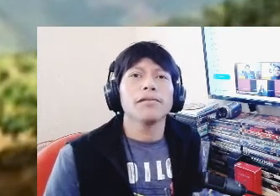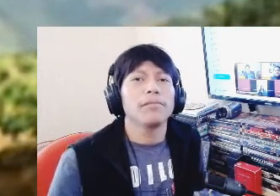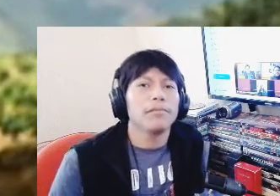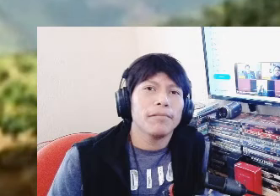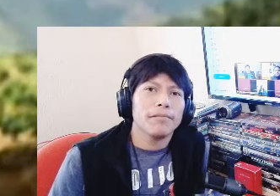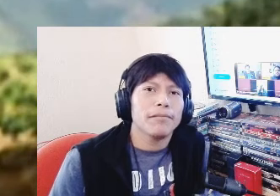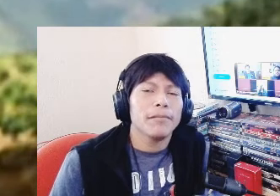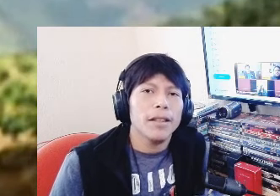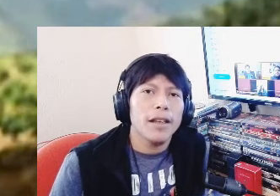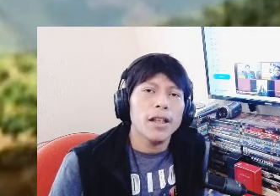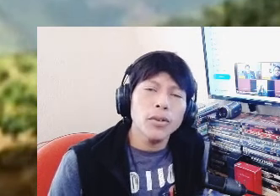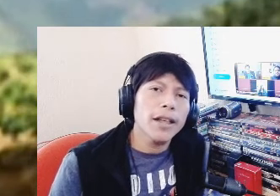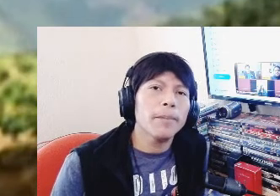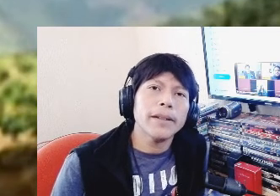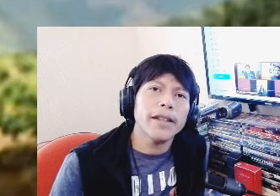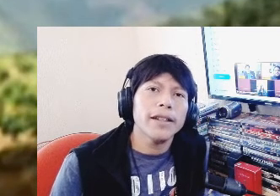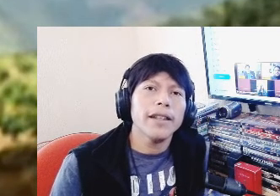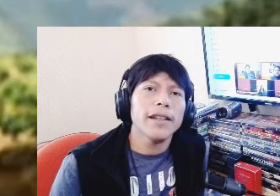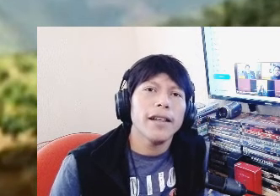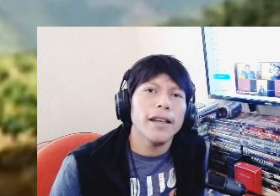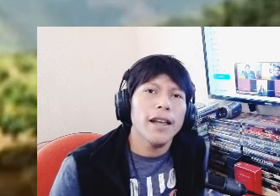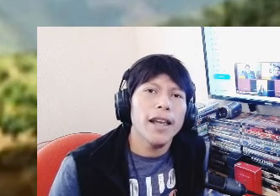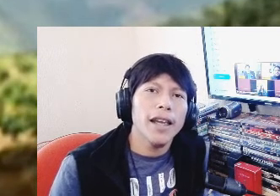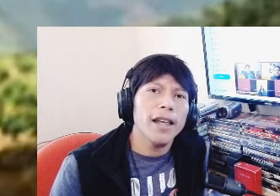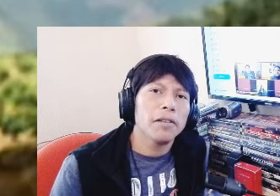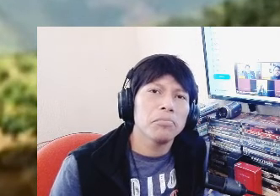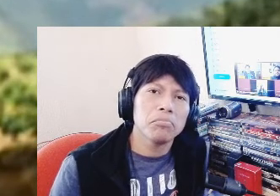situación, resulta que el presidente,